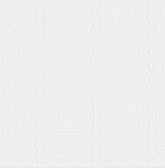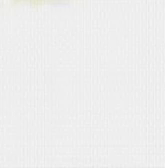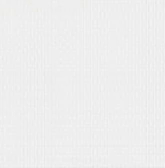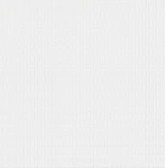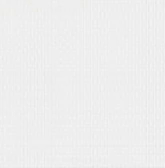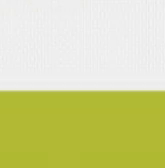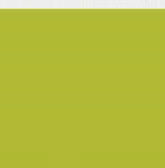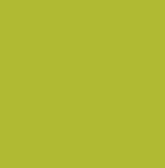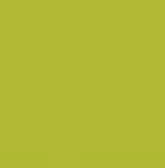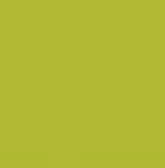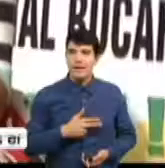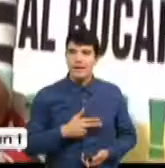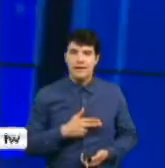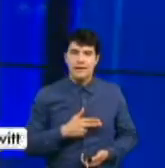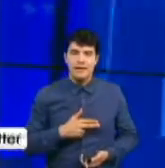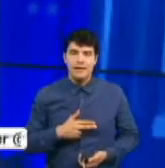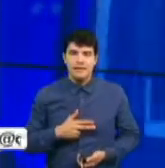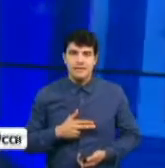www.canaltro.com.